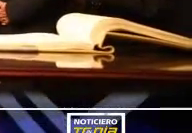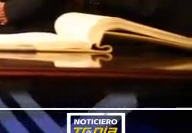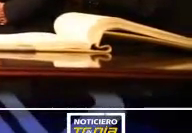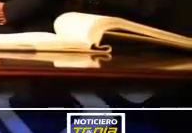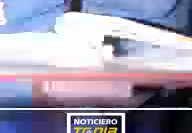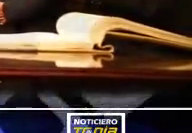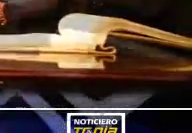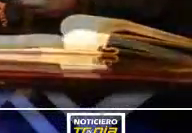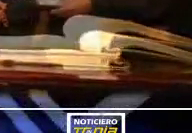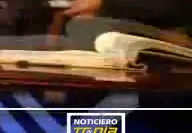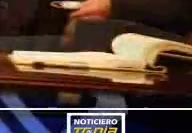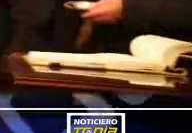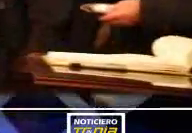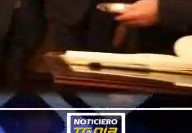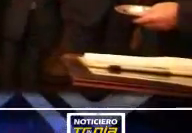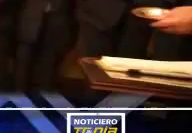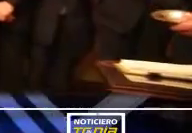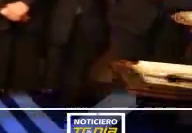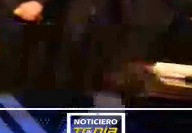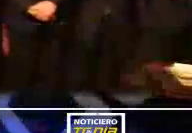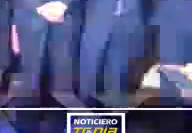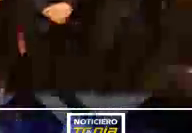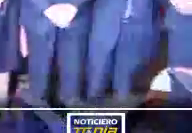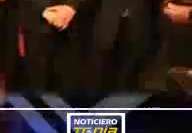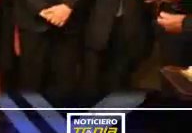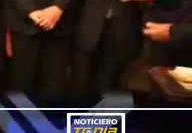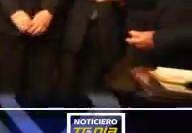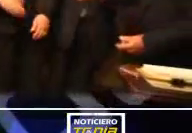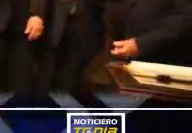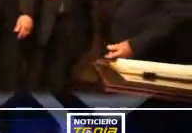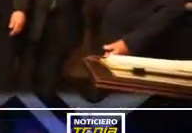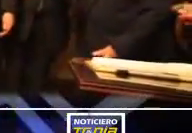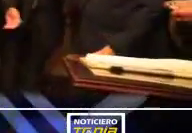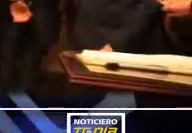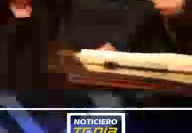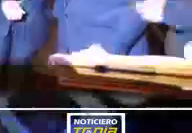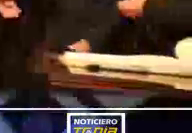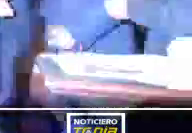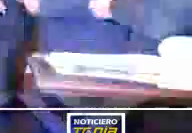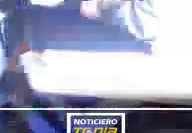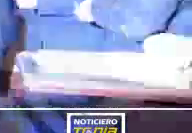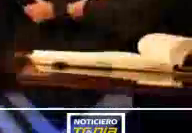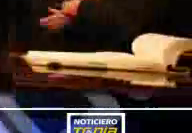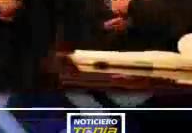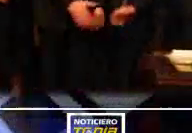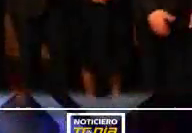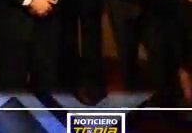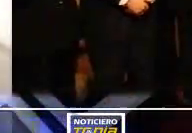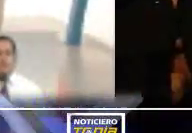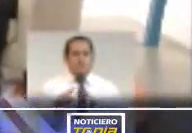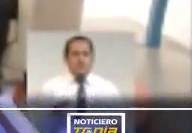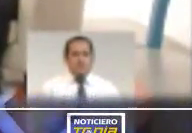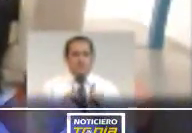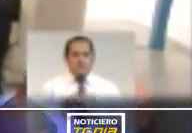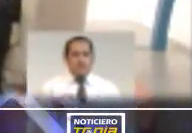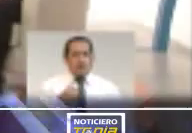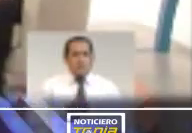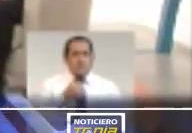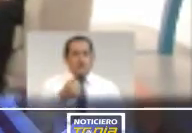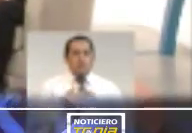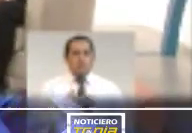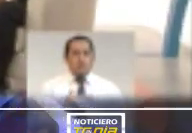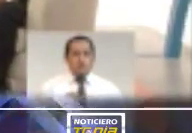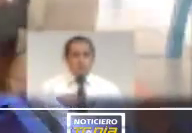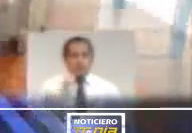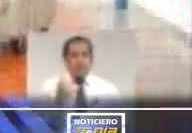reciben reconocimiento y distinción de autoridades políticas y académicas en la ciudad de Arequipa. El programa Tus